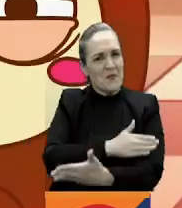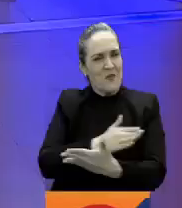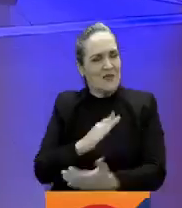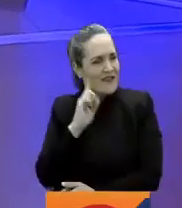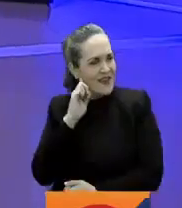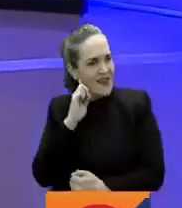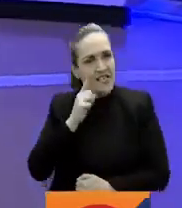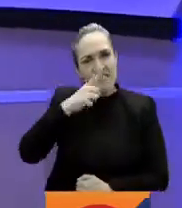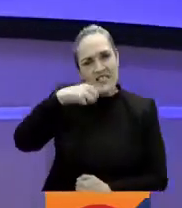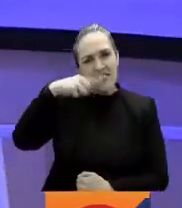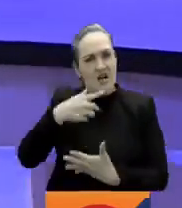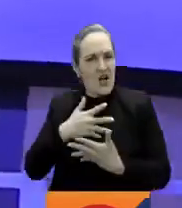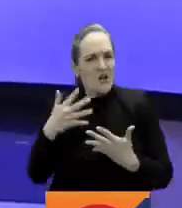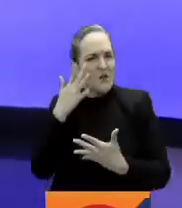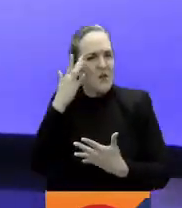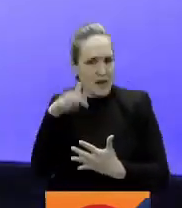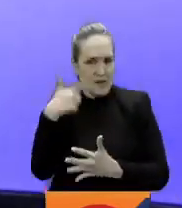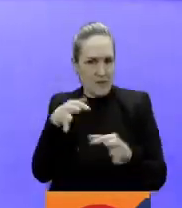Sevilla.